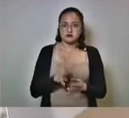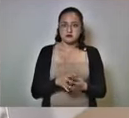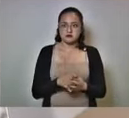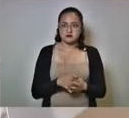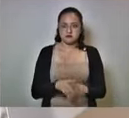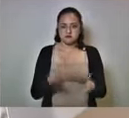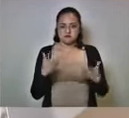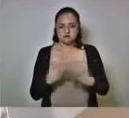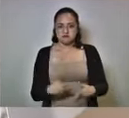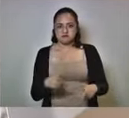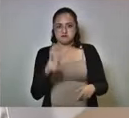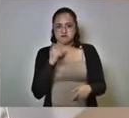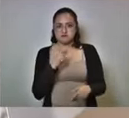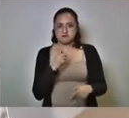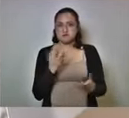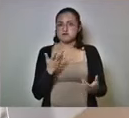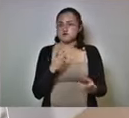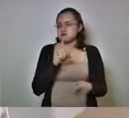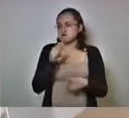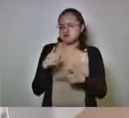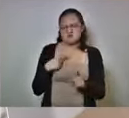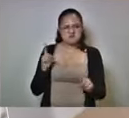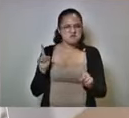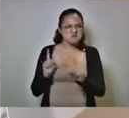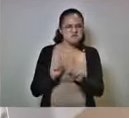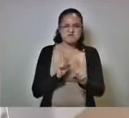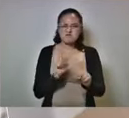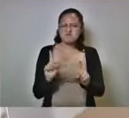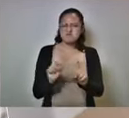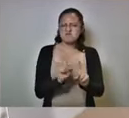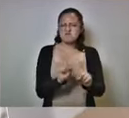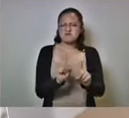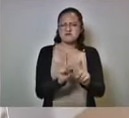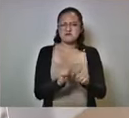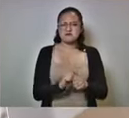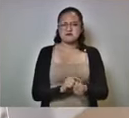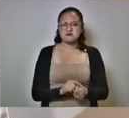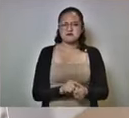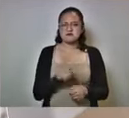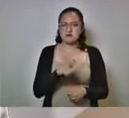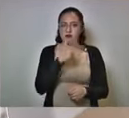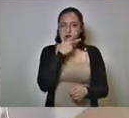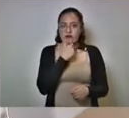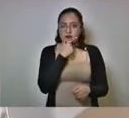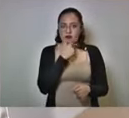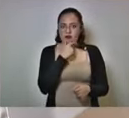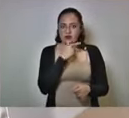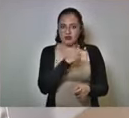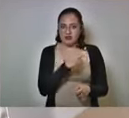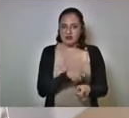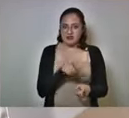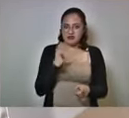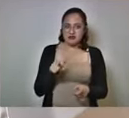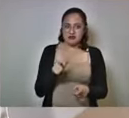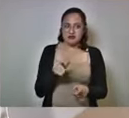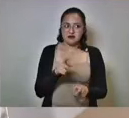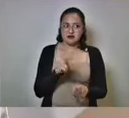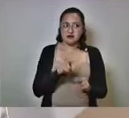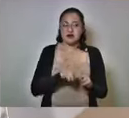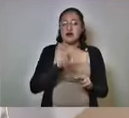policía, y así empezó todo. Y el mismo delincuente